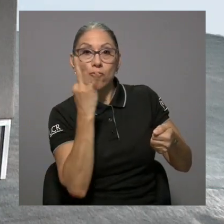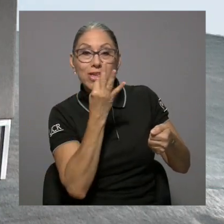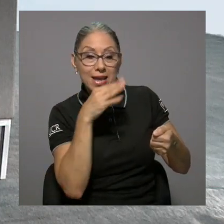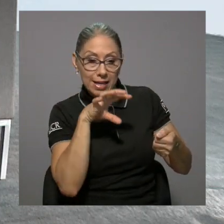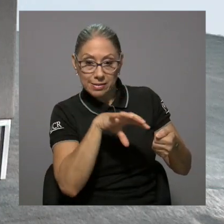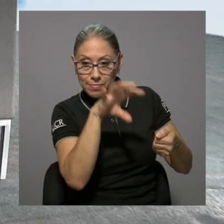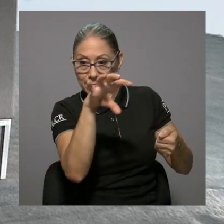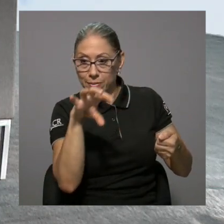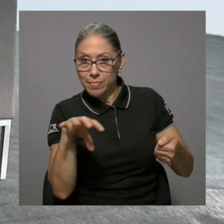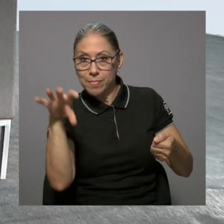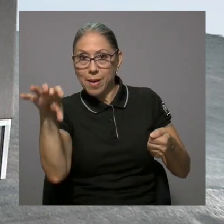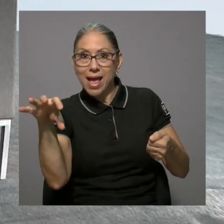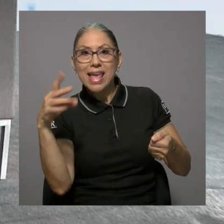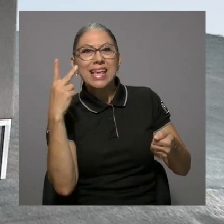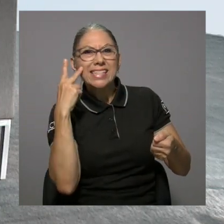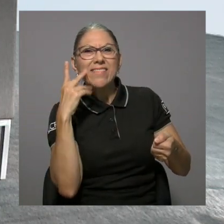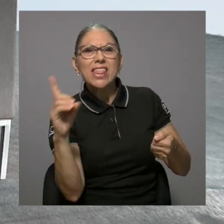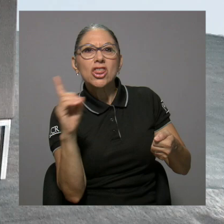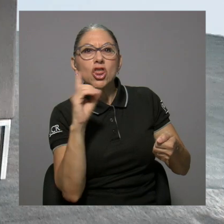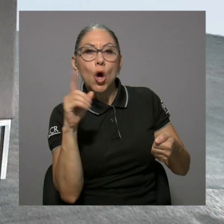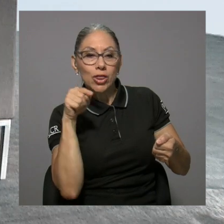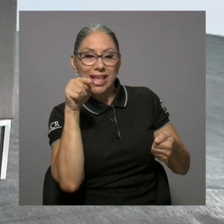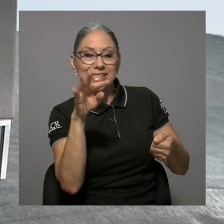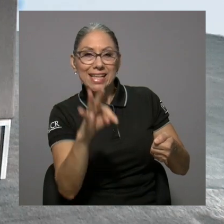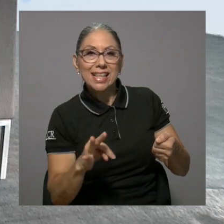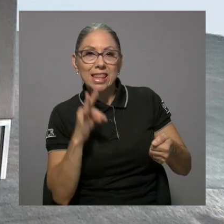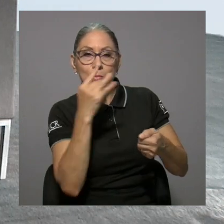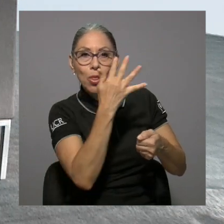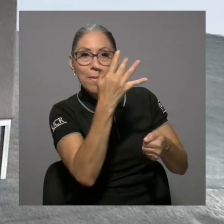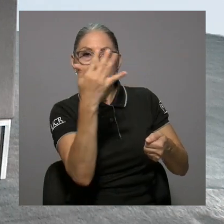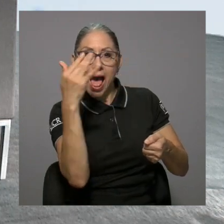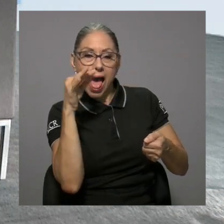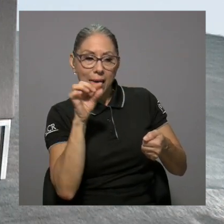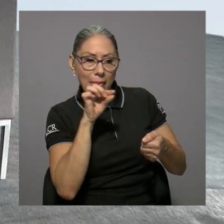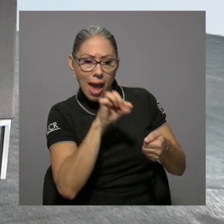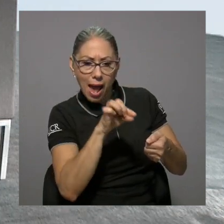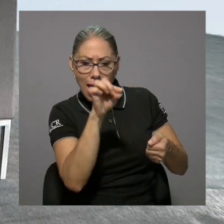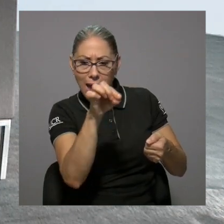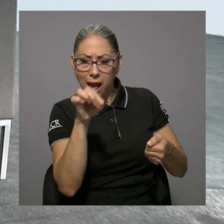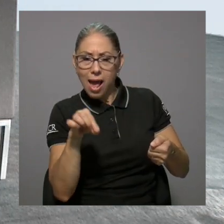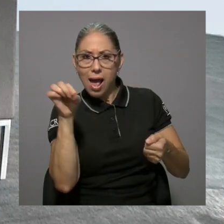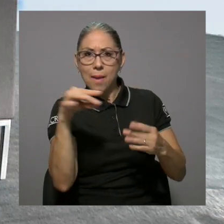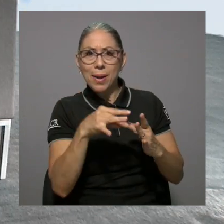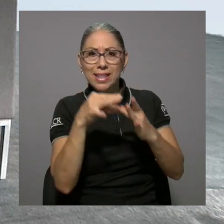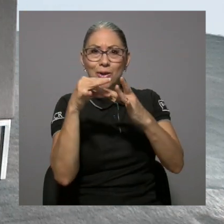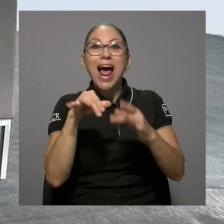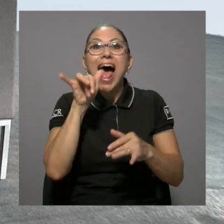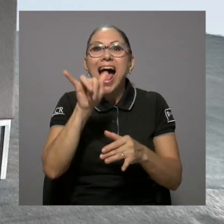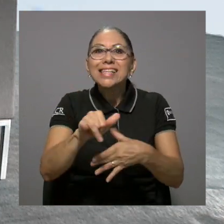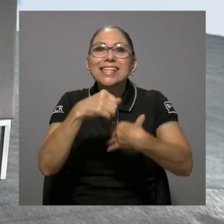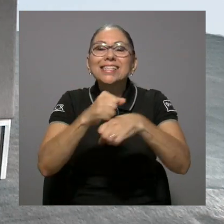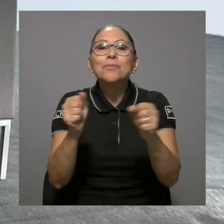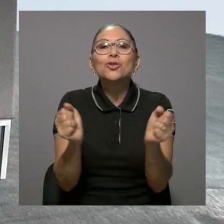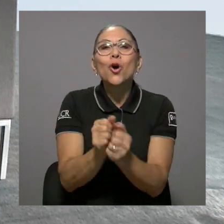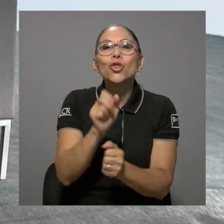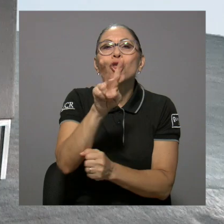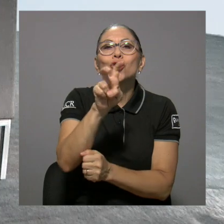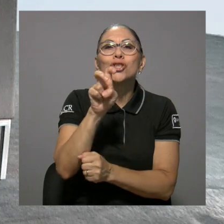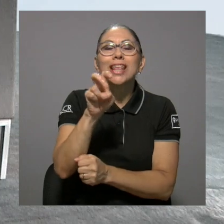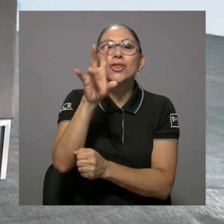ubicación de cómo está distribuida esa especie en particular. Y así con las 207